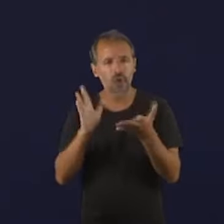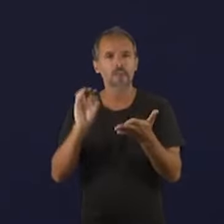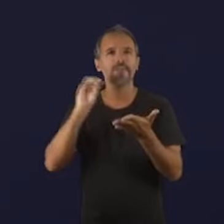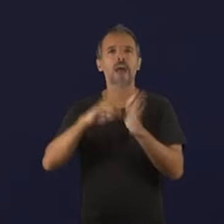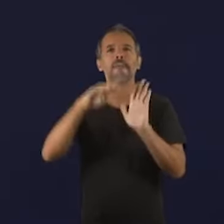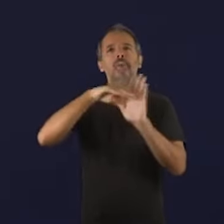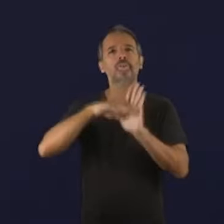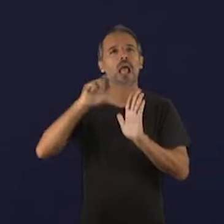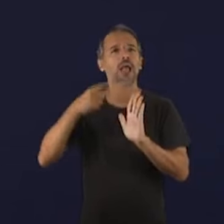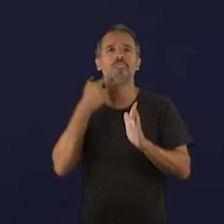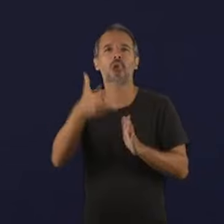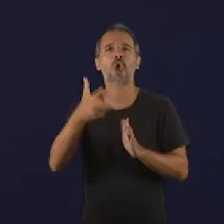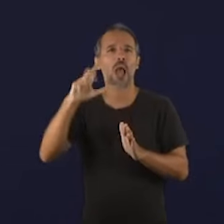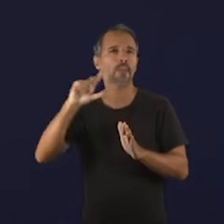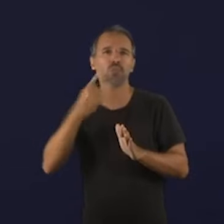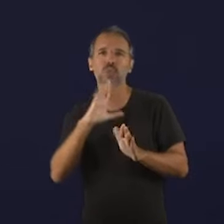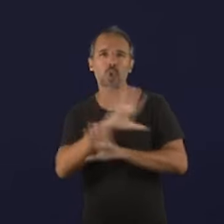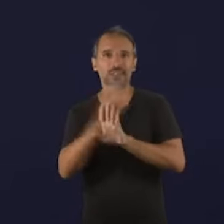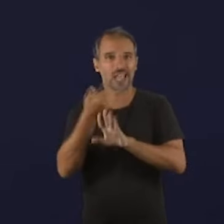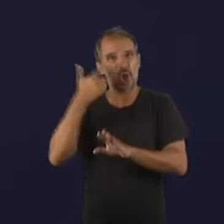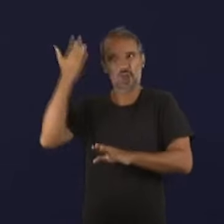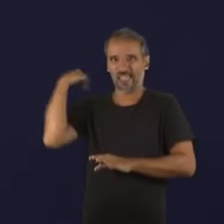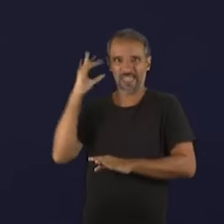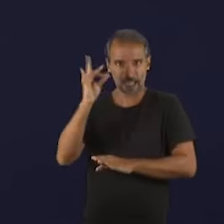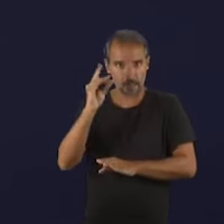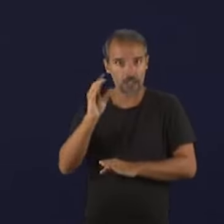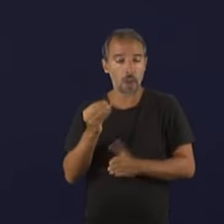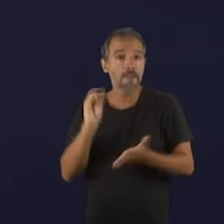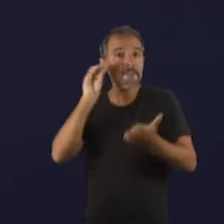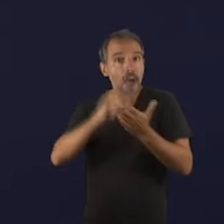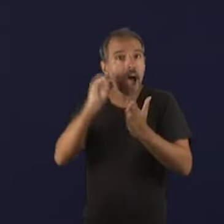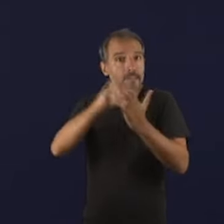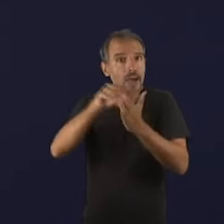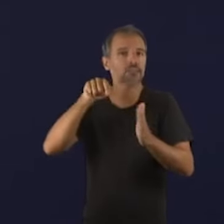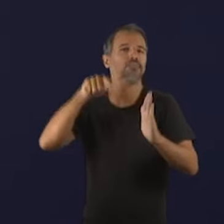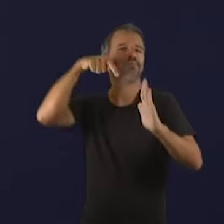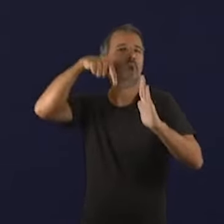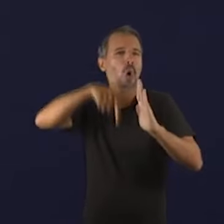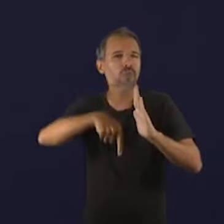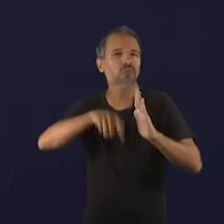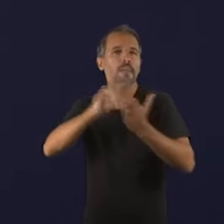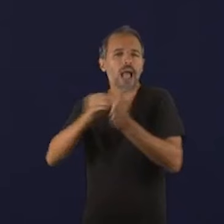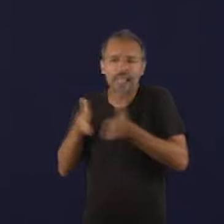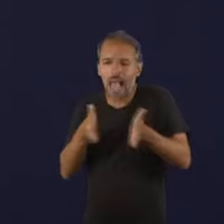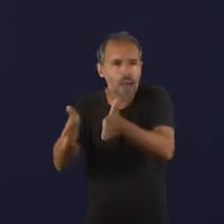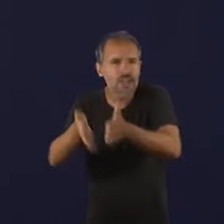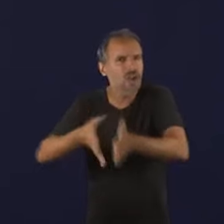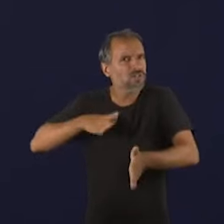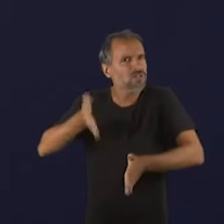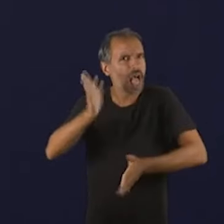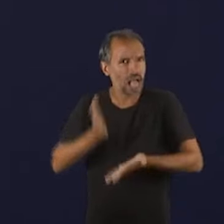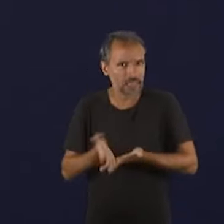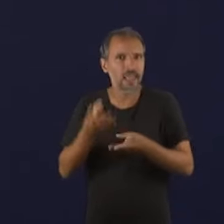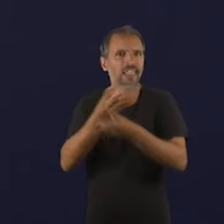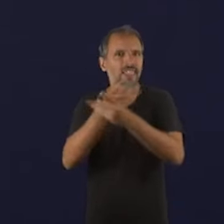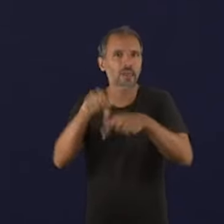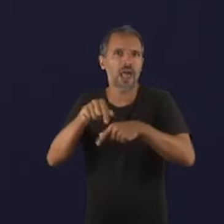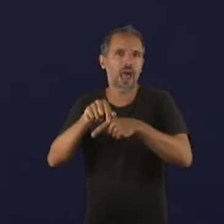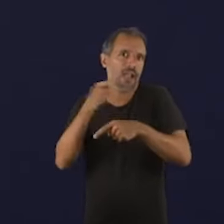medidas de caputo conocidas en diciembre sino que detrás de eso hay todo un camino por recorrer para terminar con esta